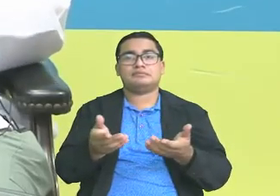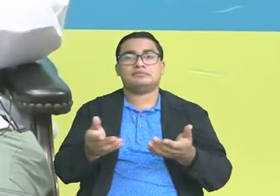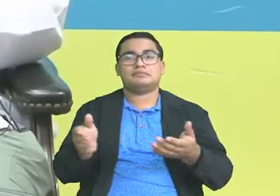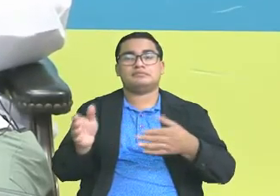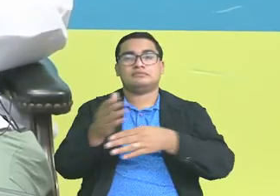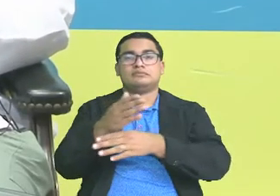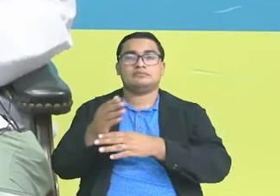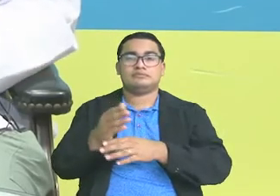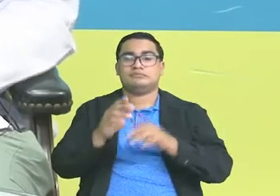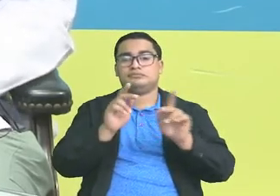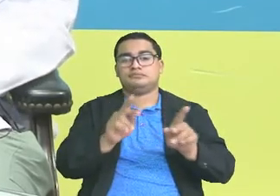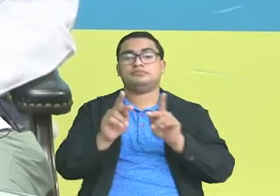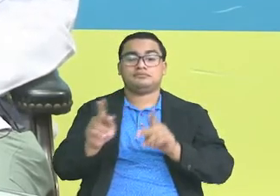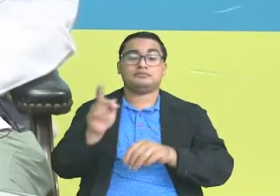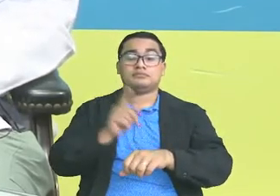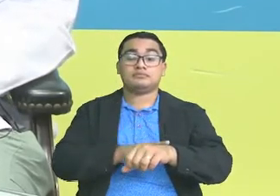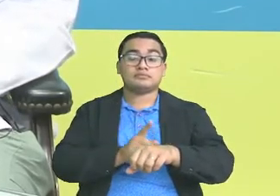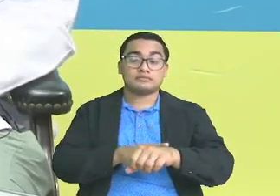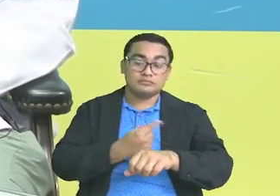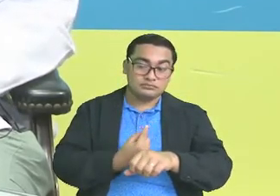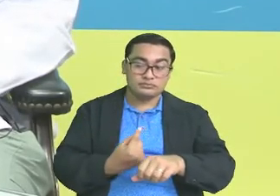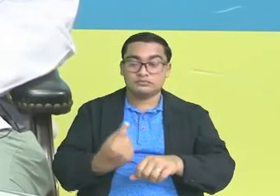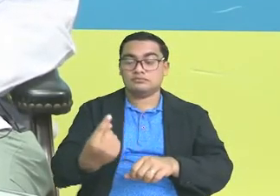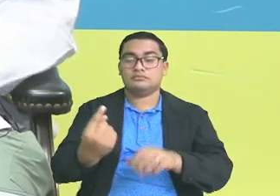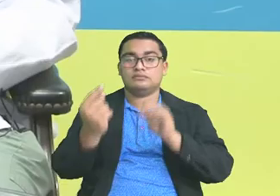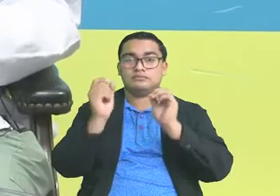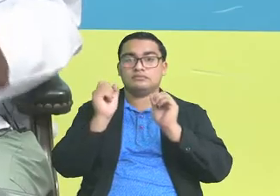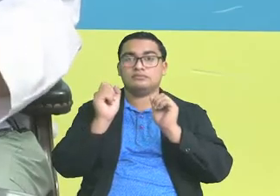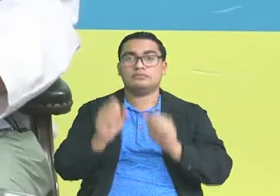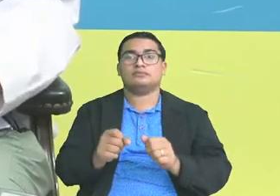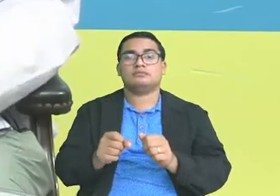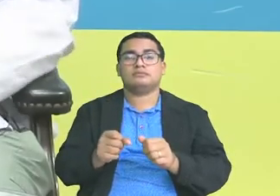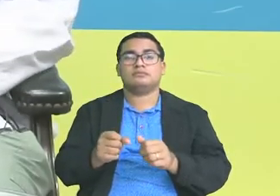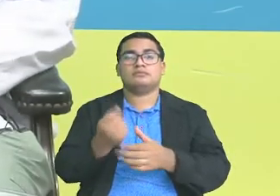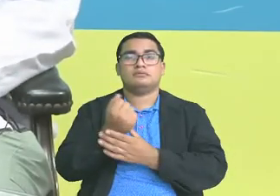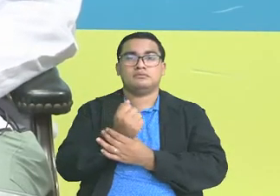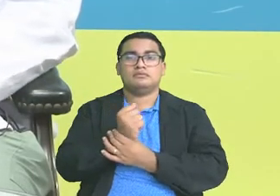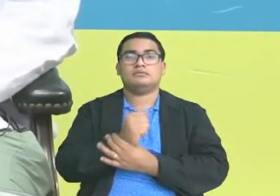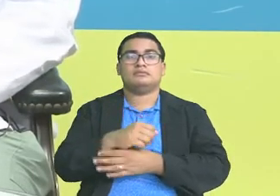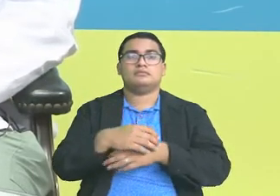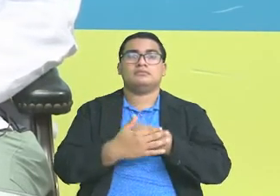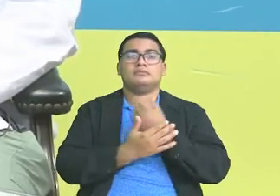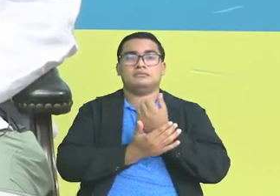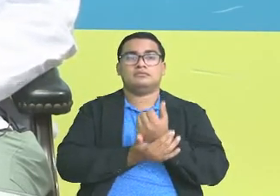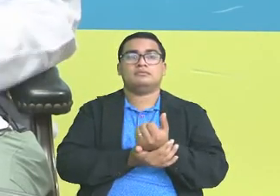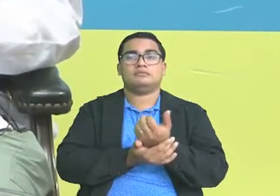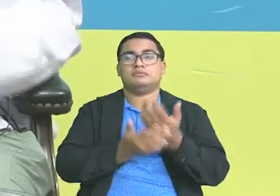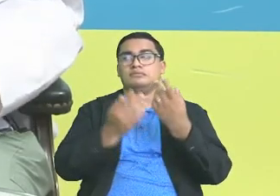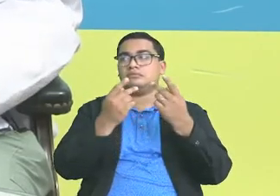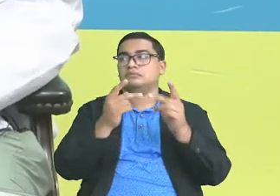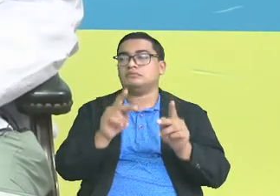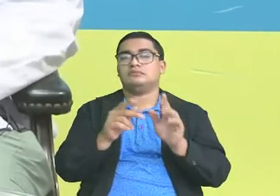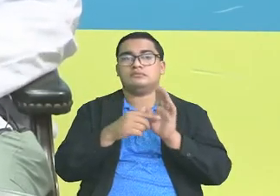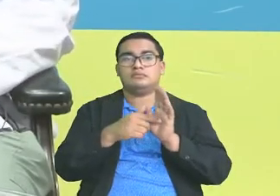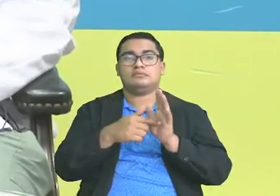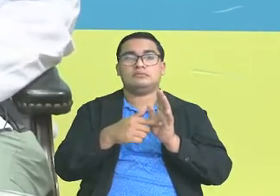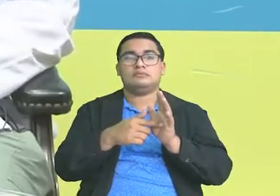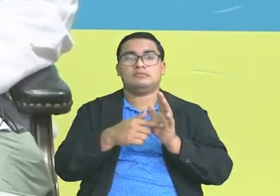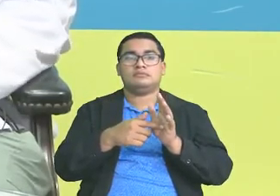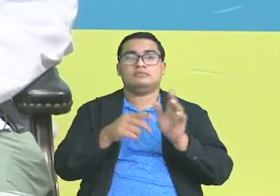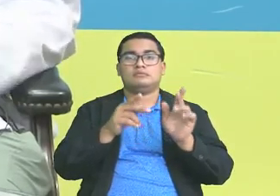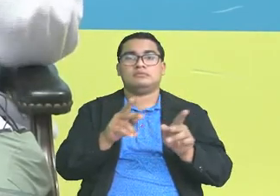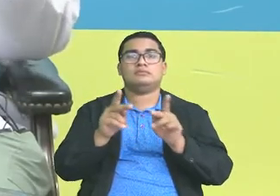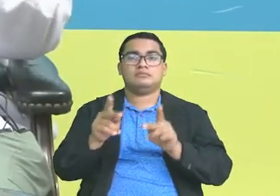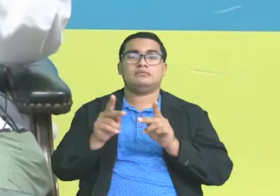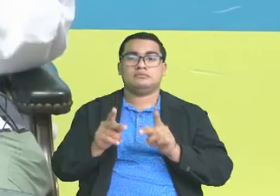Si el paciente llega a tiempo, se puede dar terapia de reperfusión. No es el caso, pero si el paciente ya llegó fuera de la